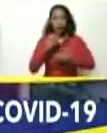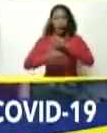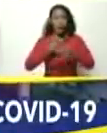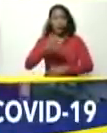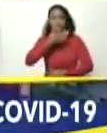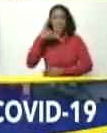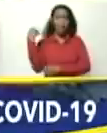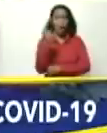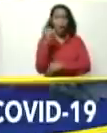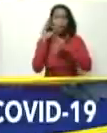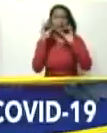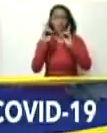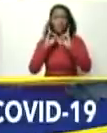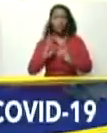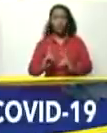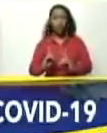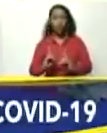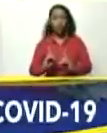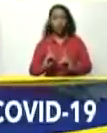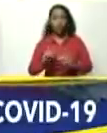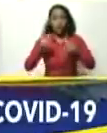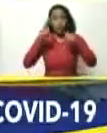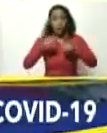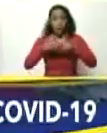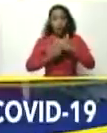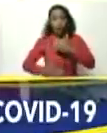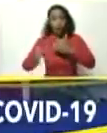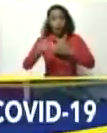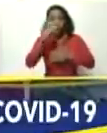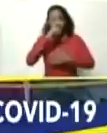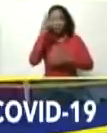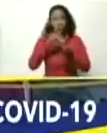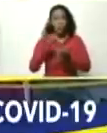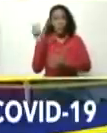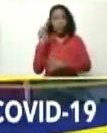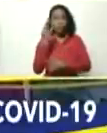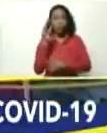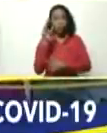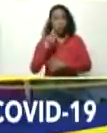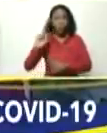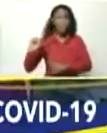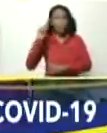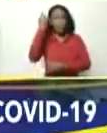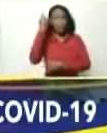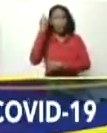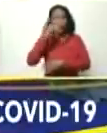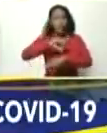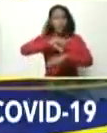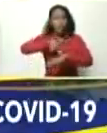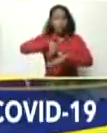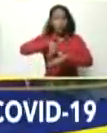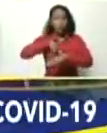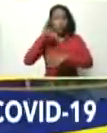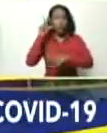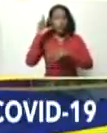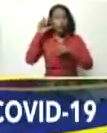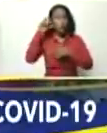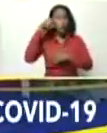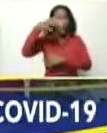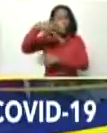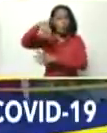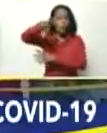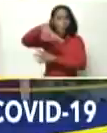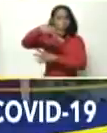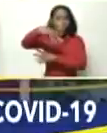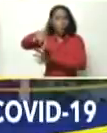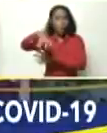mejores decisiones de aquí en adelante, que el año 2022, desde el primer segundo que suenen las campanas